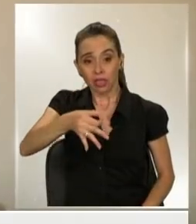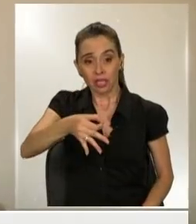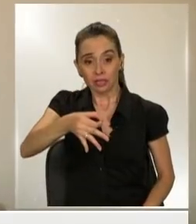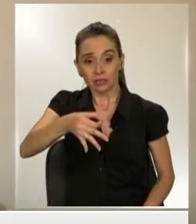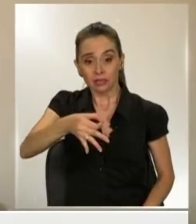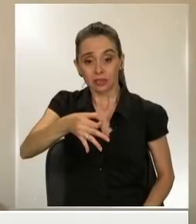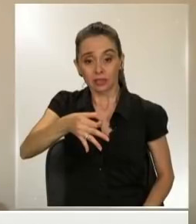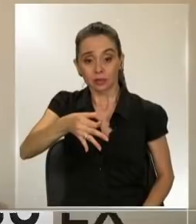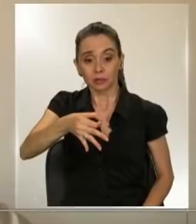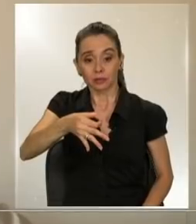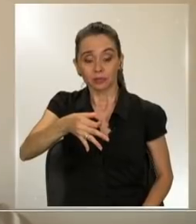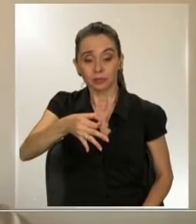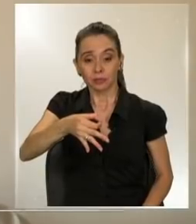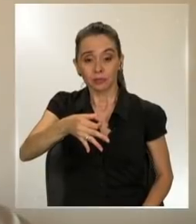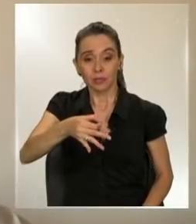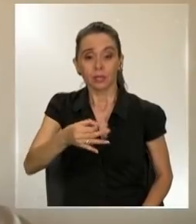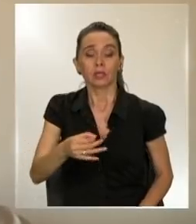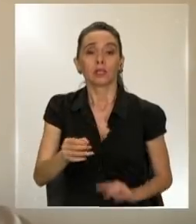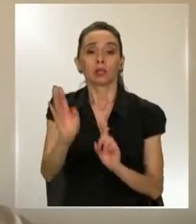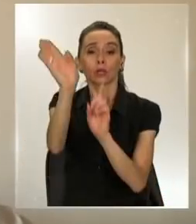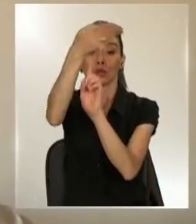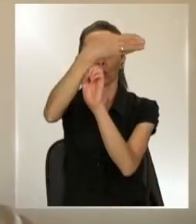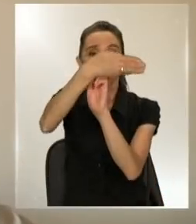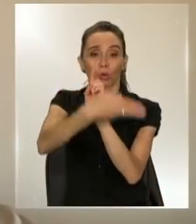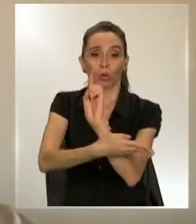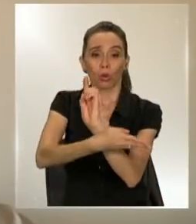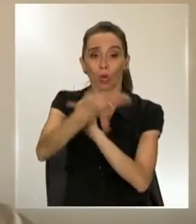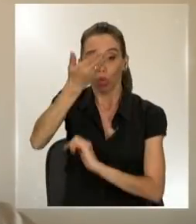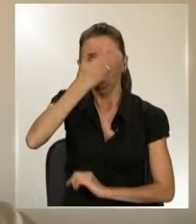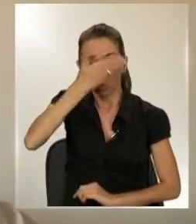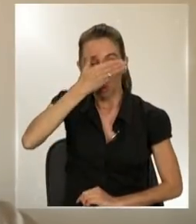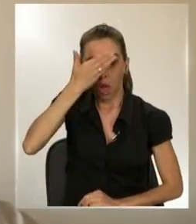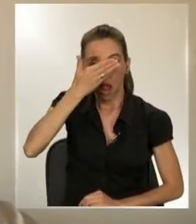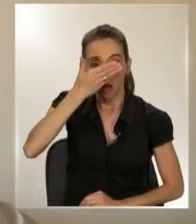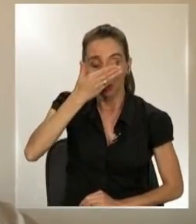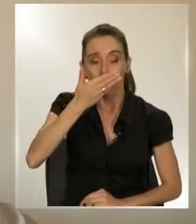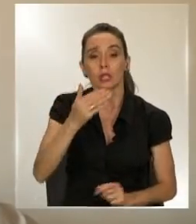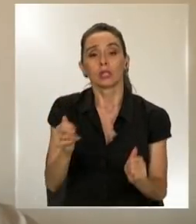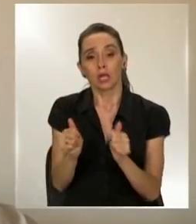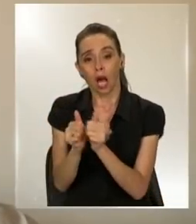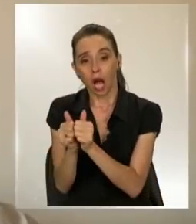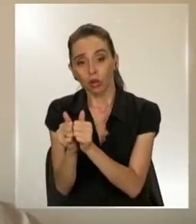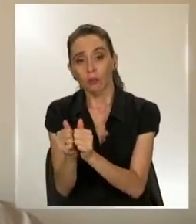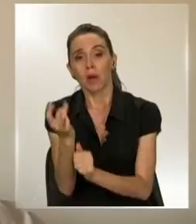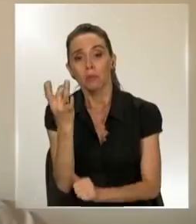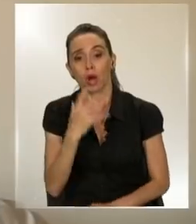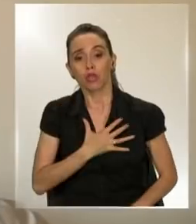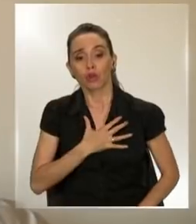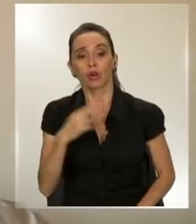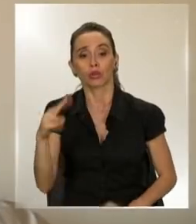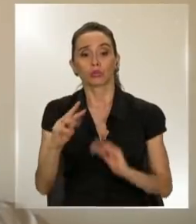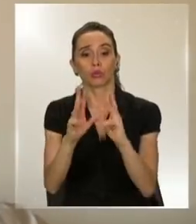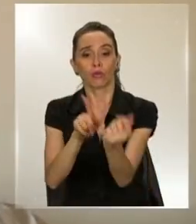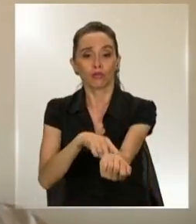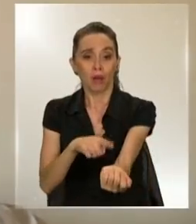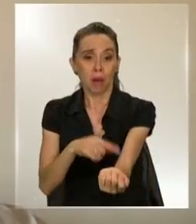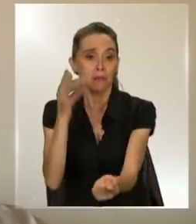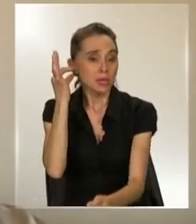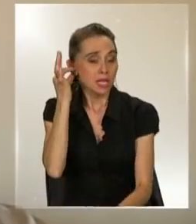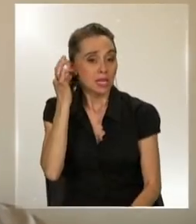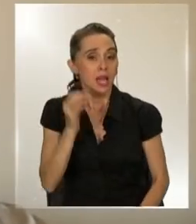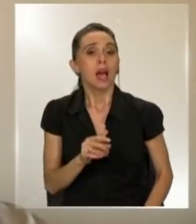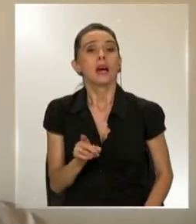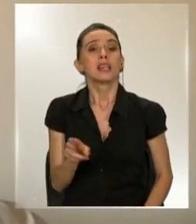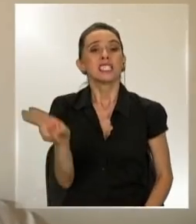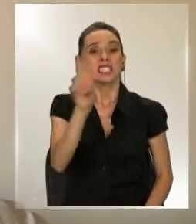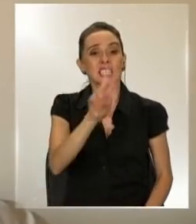nos encontramos de duelo y empatizamos y acompañamos en el dolor a la familia. Como Servicio Nacional de la